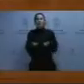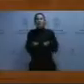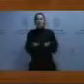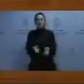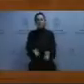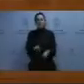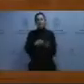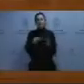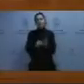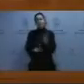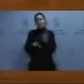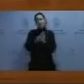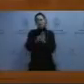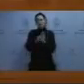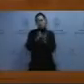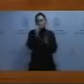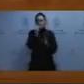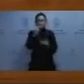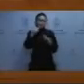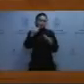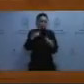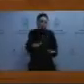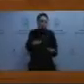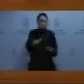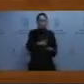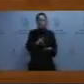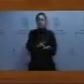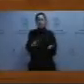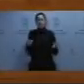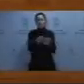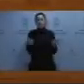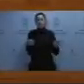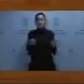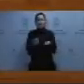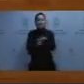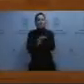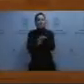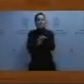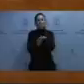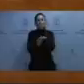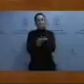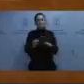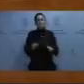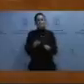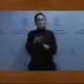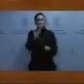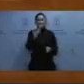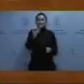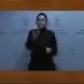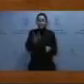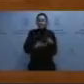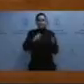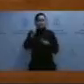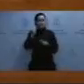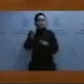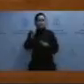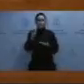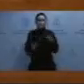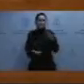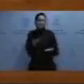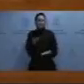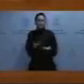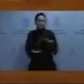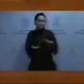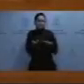técnica legislativa. A los que no lo han hecho, lo lamentamos. Creemos sinceramente que han cometido una injusticia que no